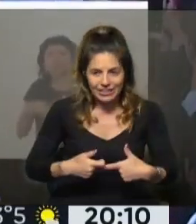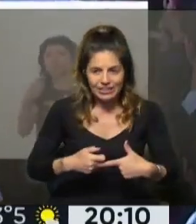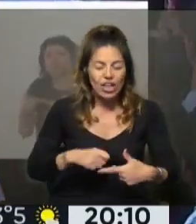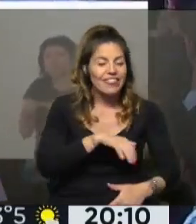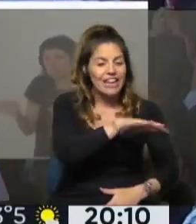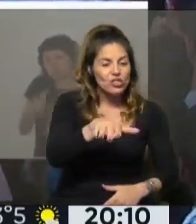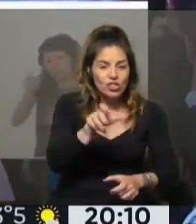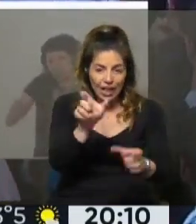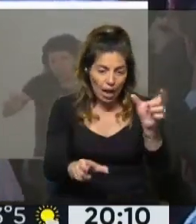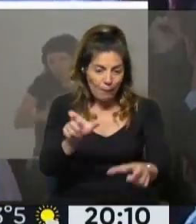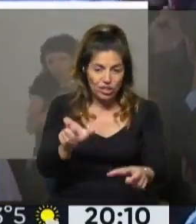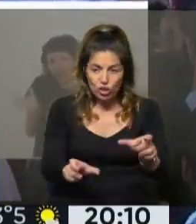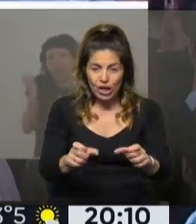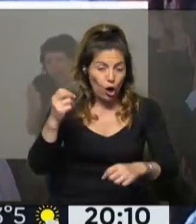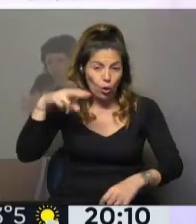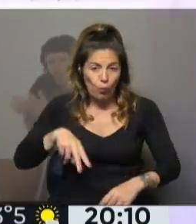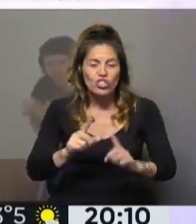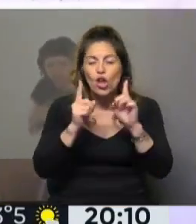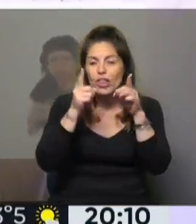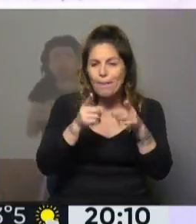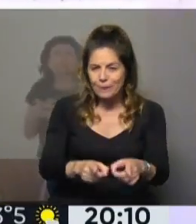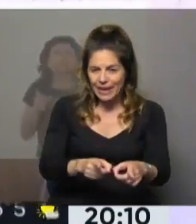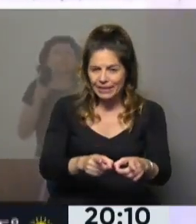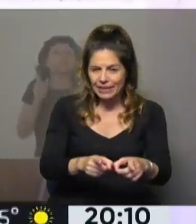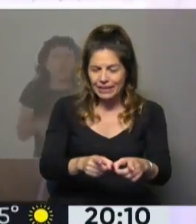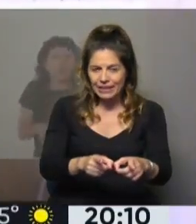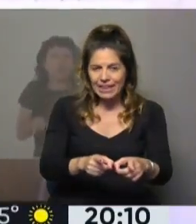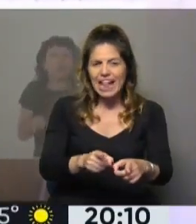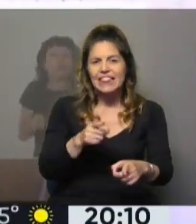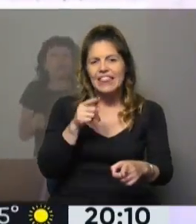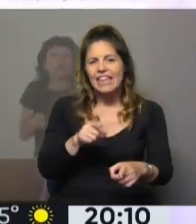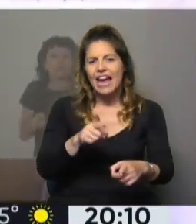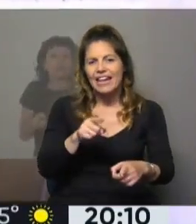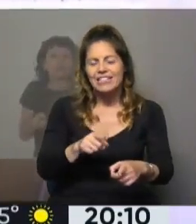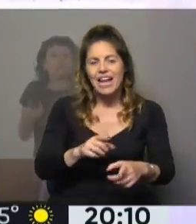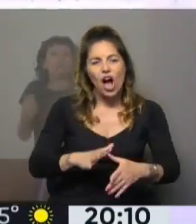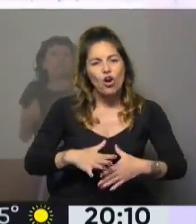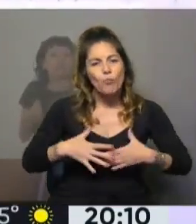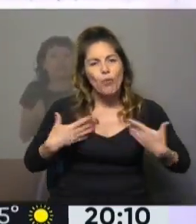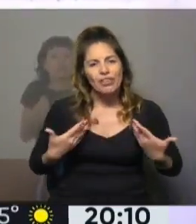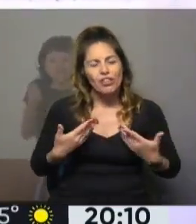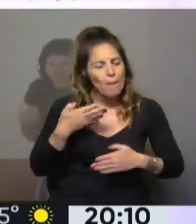sociedad civil sino también Desde esa conmovedora